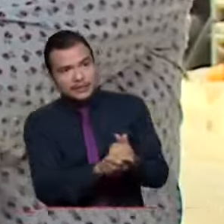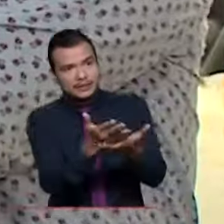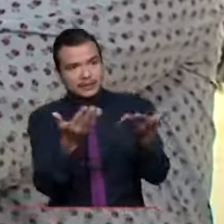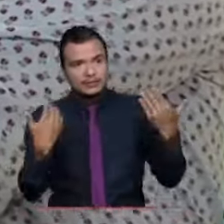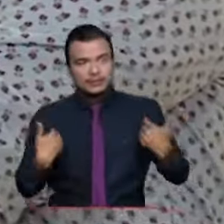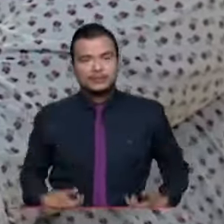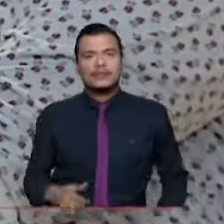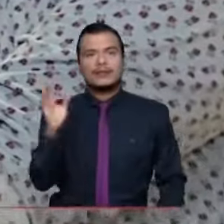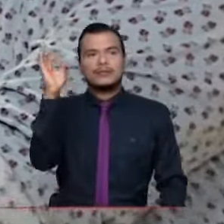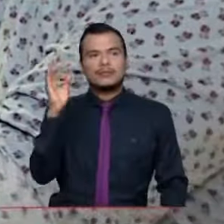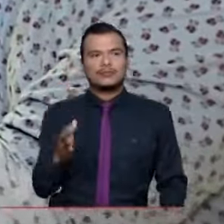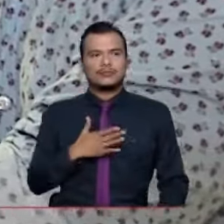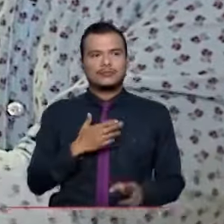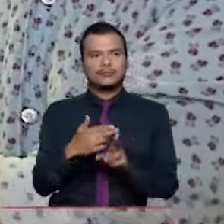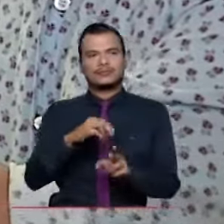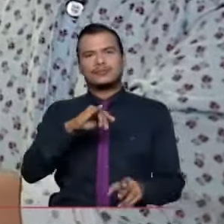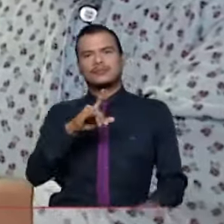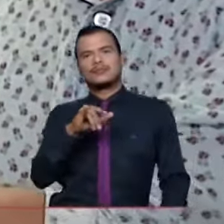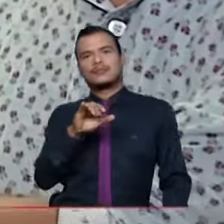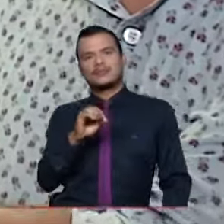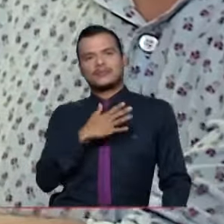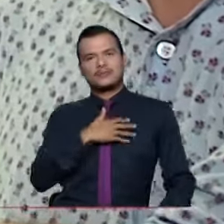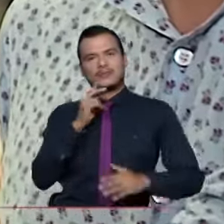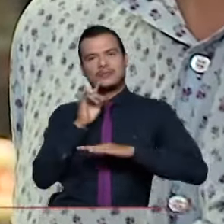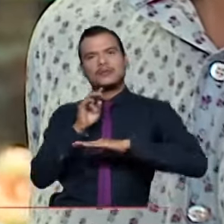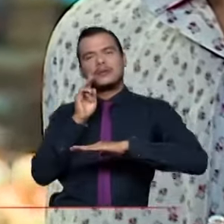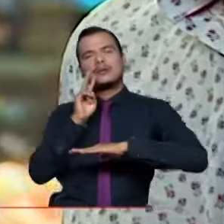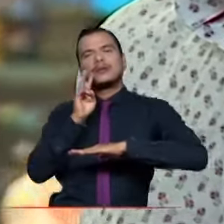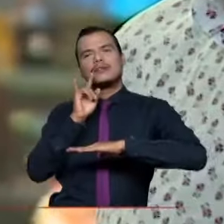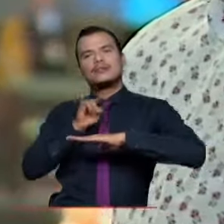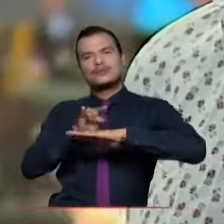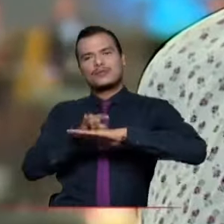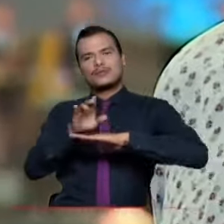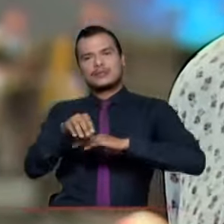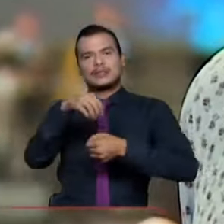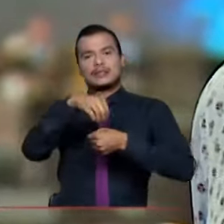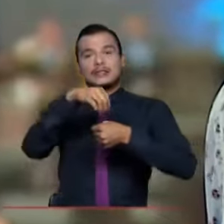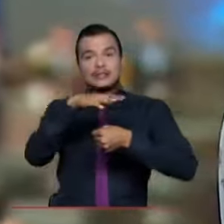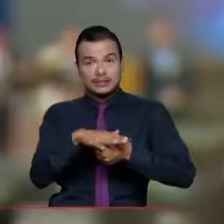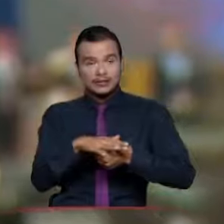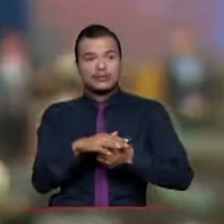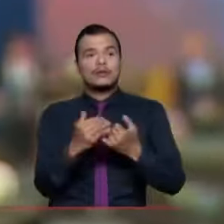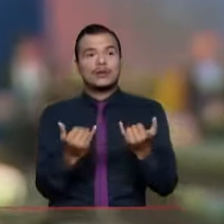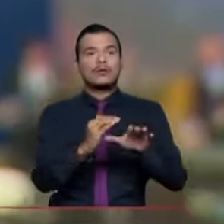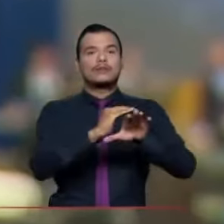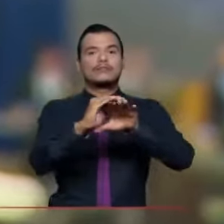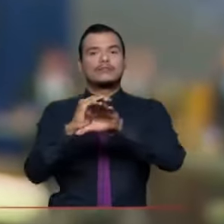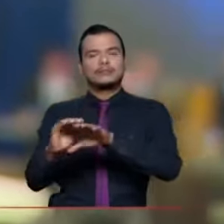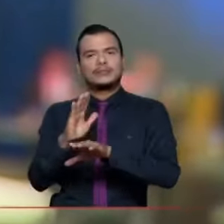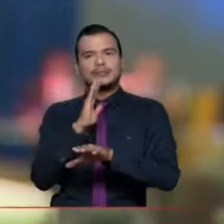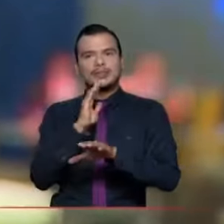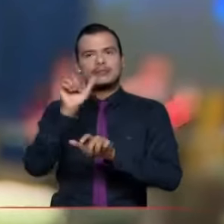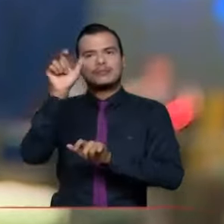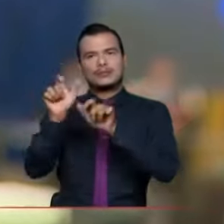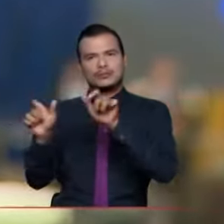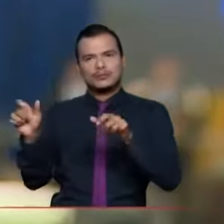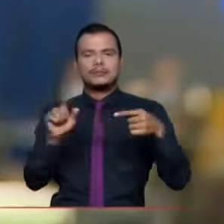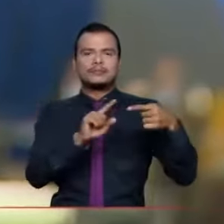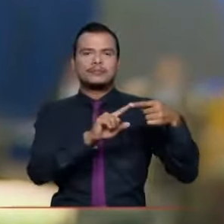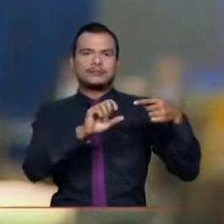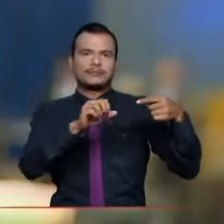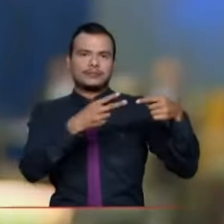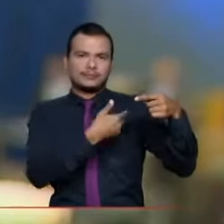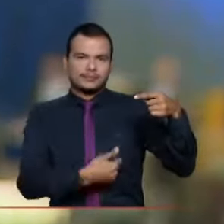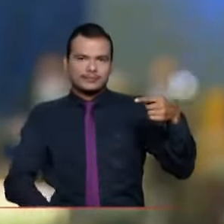habla el pastor Julio César Galvi, yo soy el supervisor del distrito. Y los predicadores que tenemos invitados es el vicepresidente